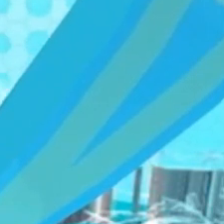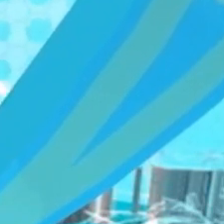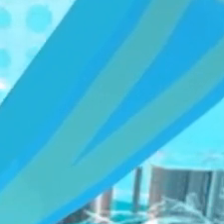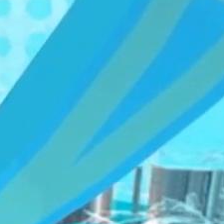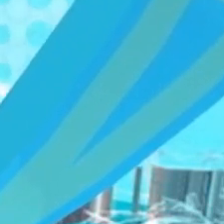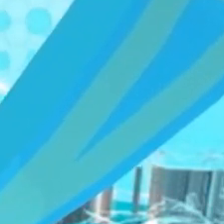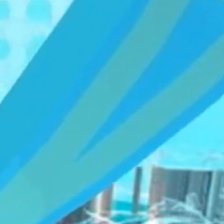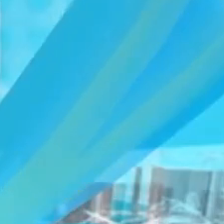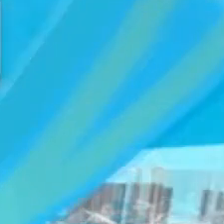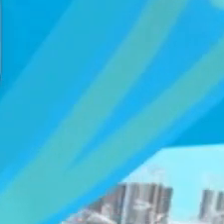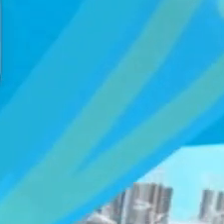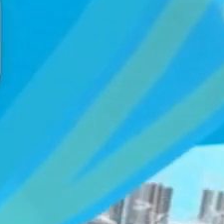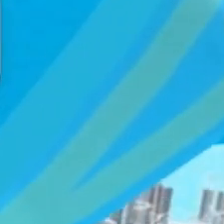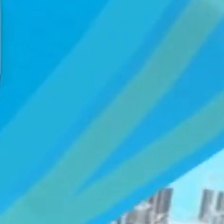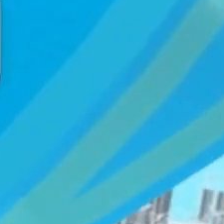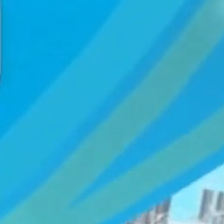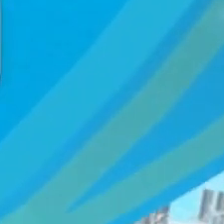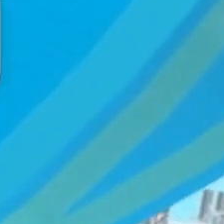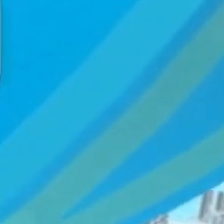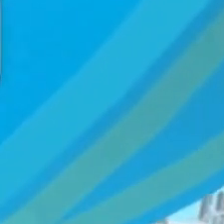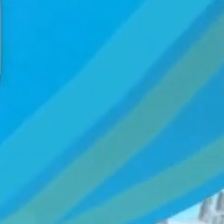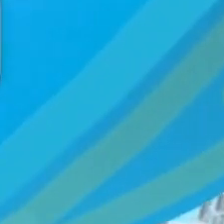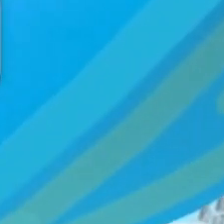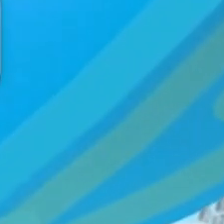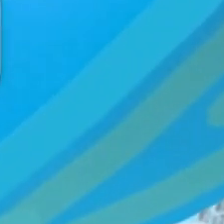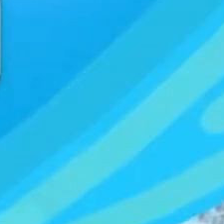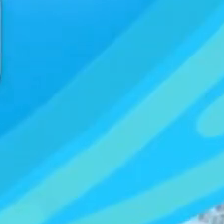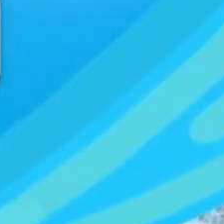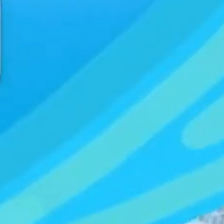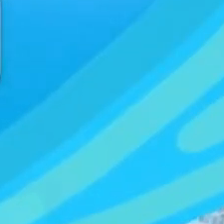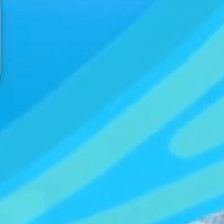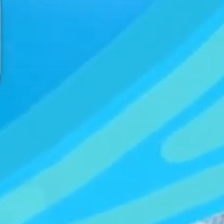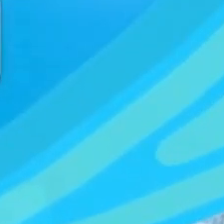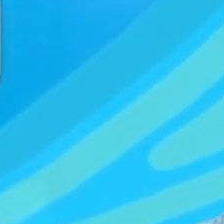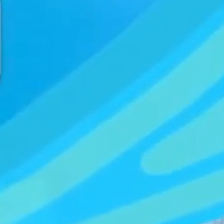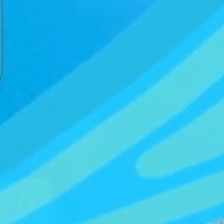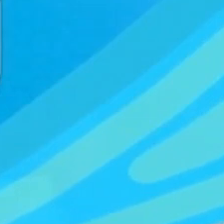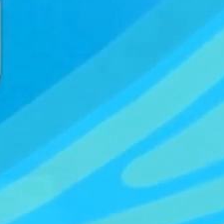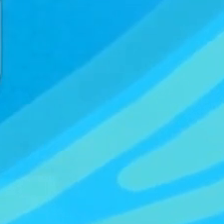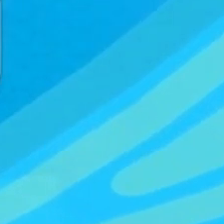Banco Popular presentó El Tipo de Cambio.